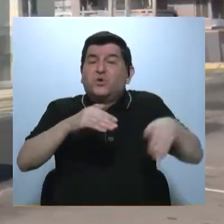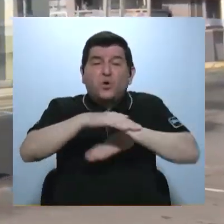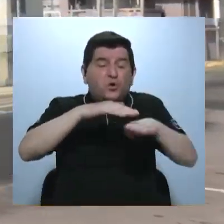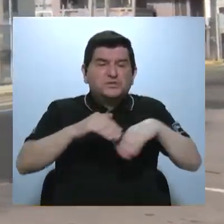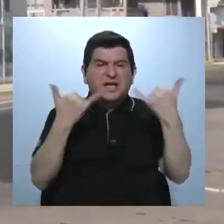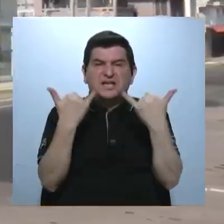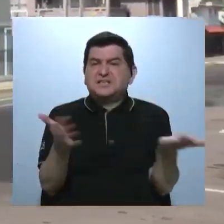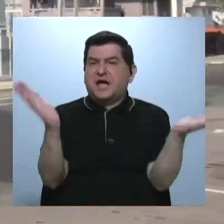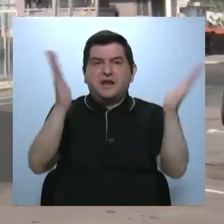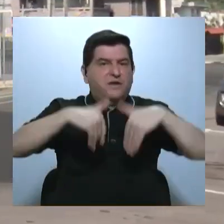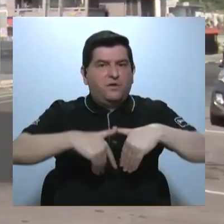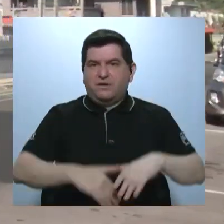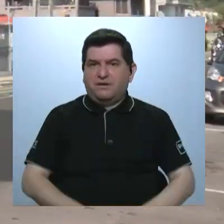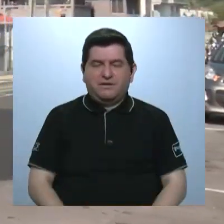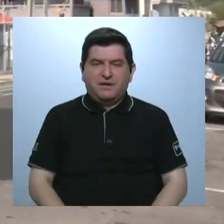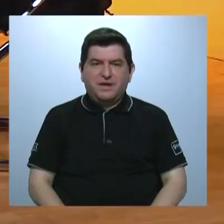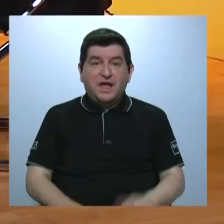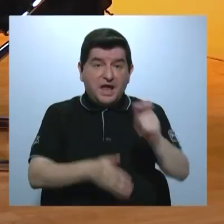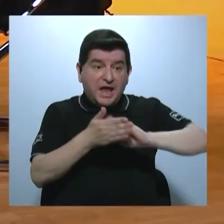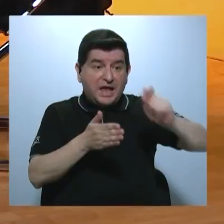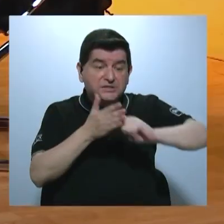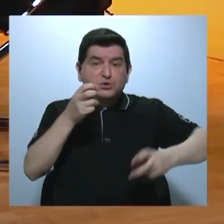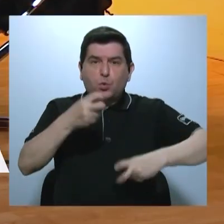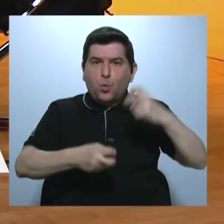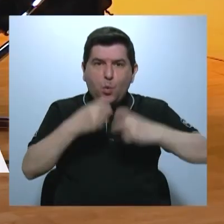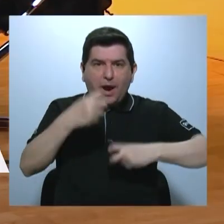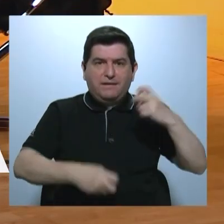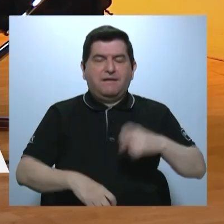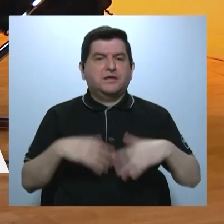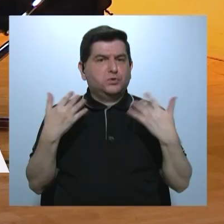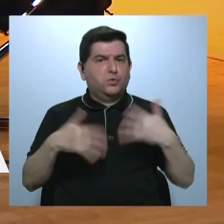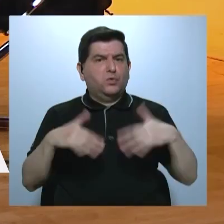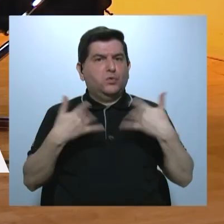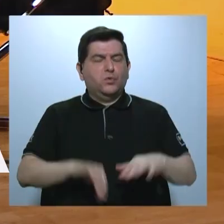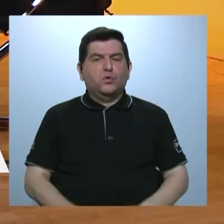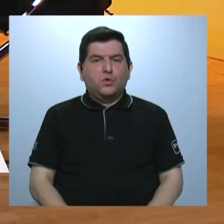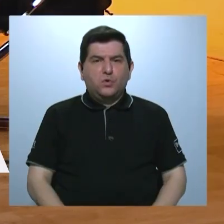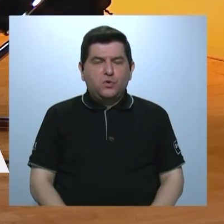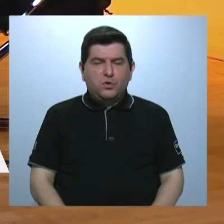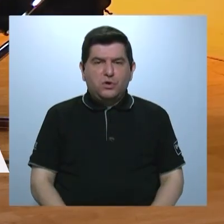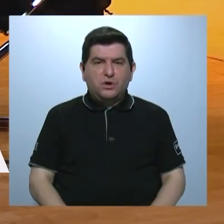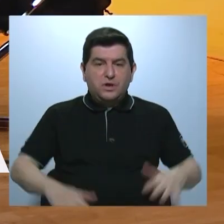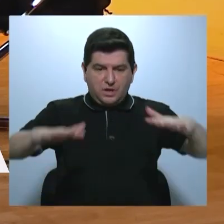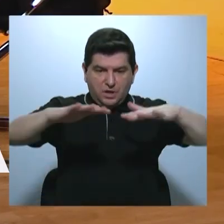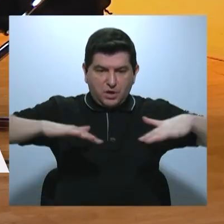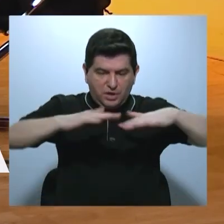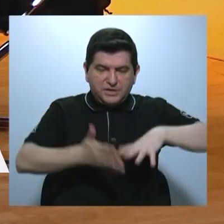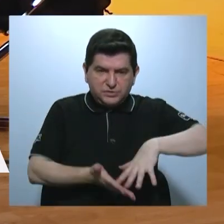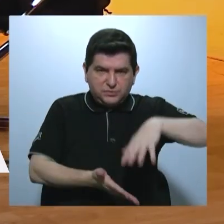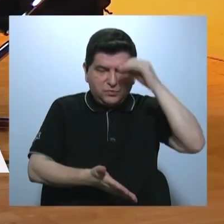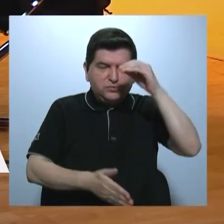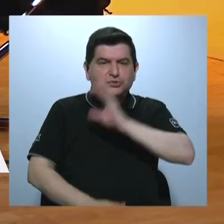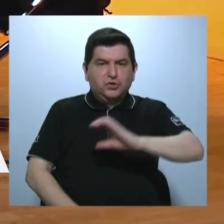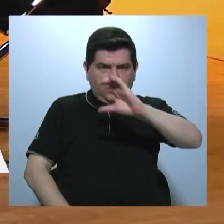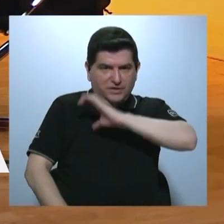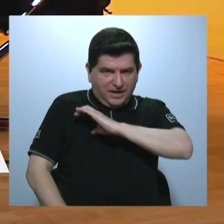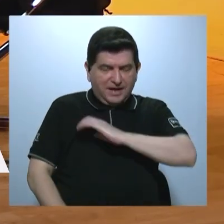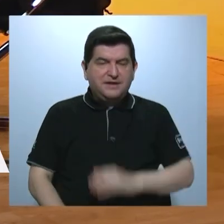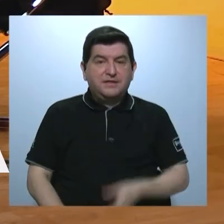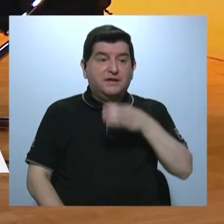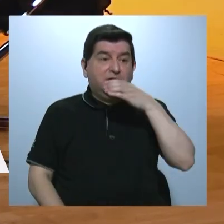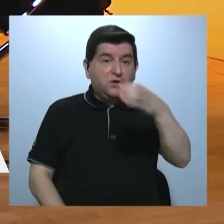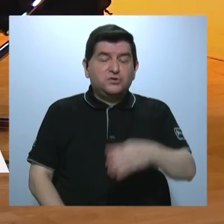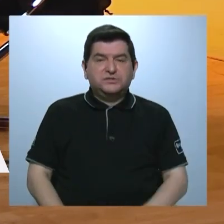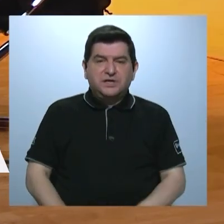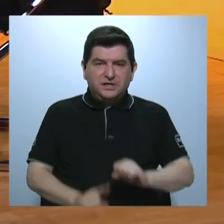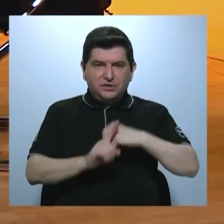para eso está dando y hay escuelas que están enfrentando problemas serios en cuanto a cómo ofrecer ambientes de aprendizaje de calidad, que es una de las recomendaciones que hace el